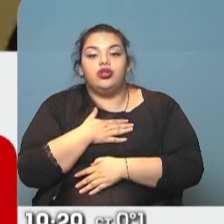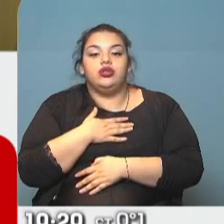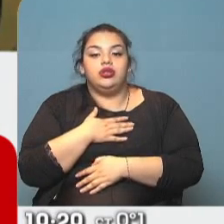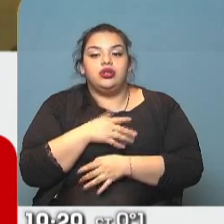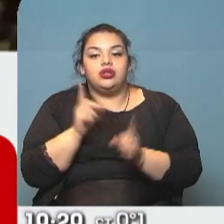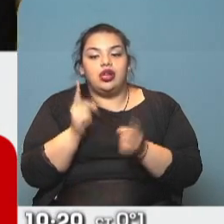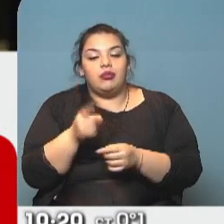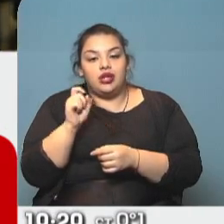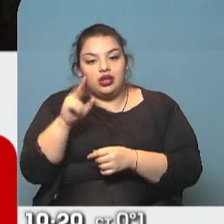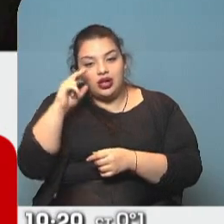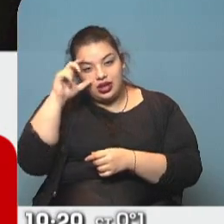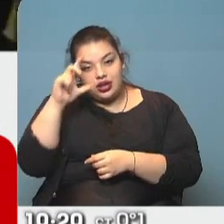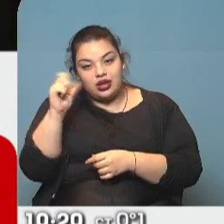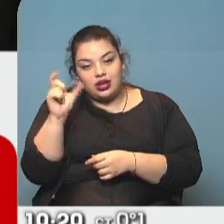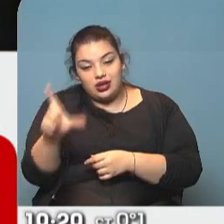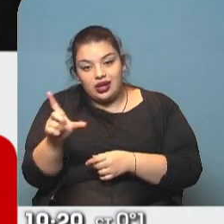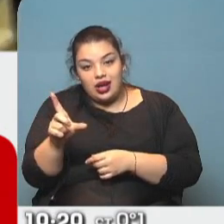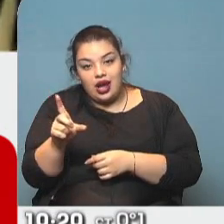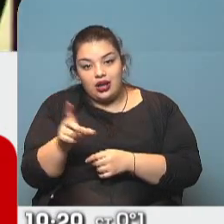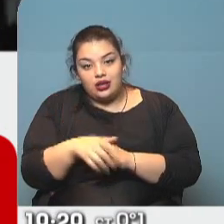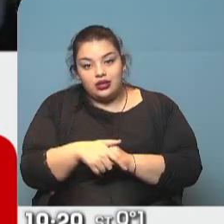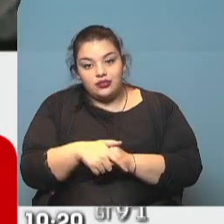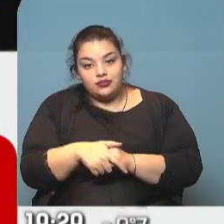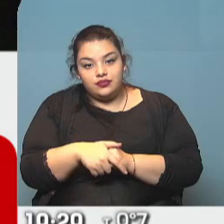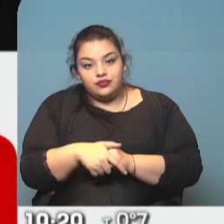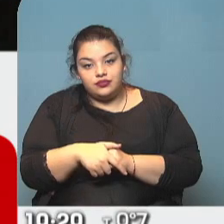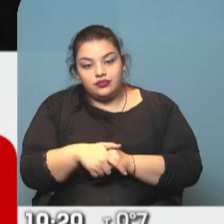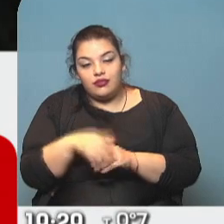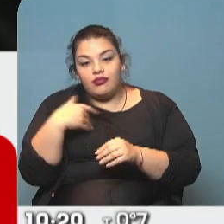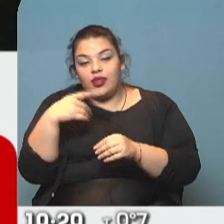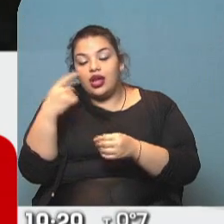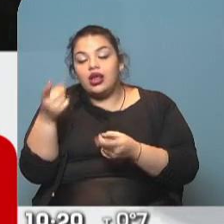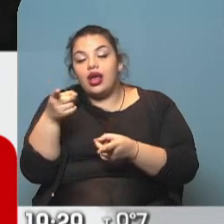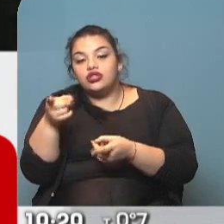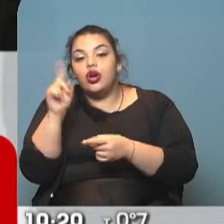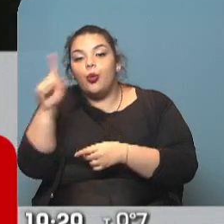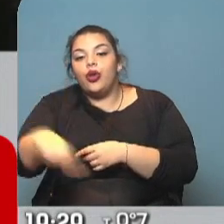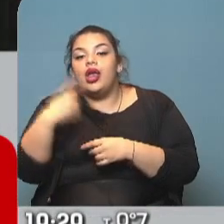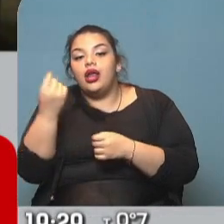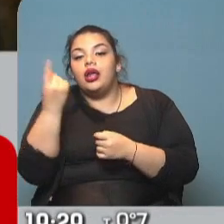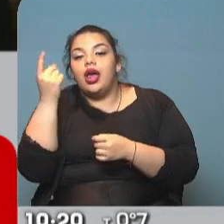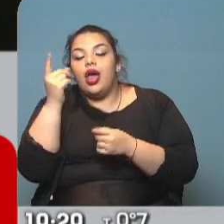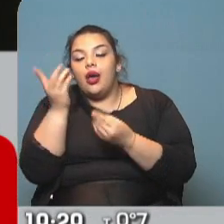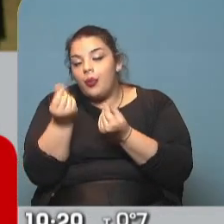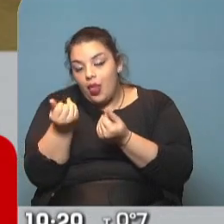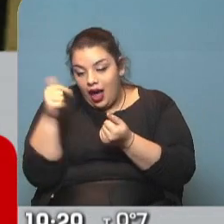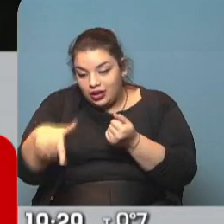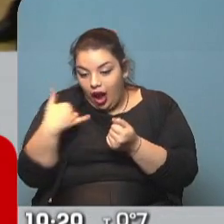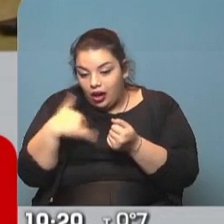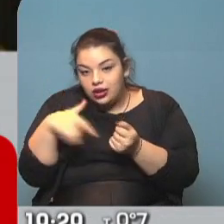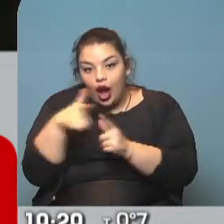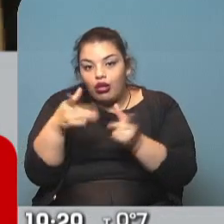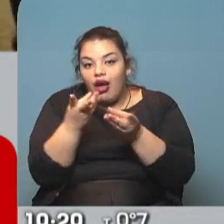real, le mete presión a que el peso pierda valor contra el dólar acá, porque no podemos perder competitividad. Y no nos olvidemos que el